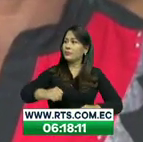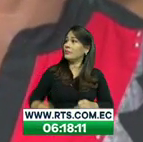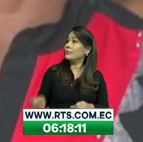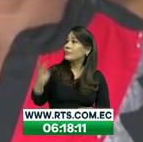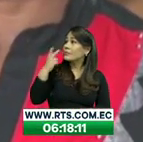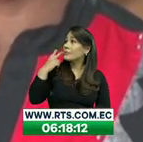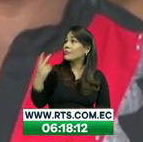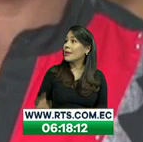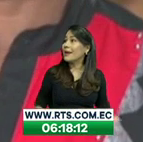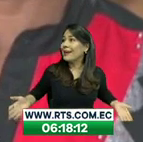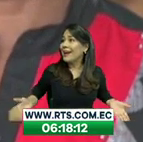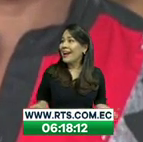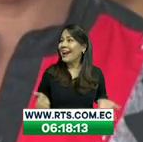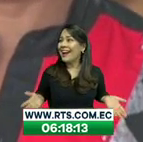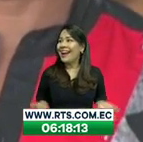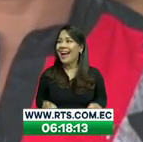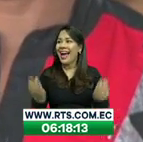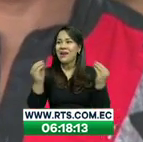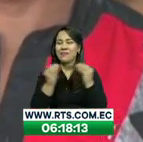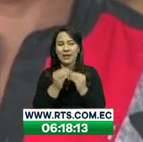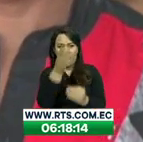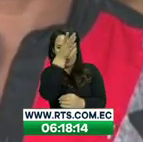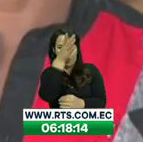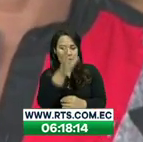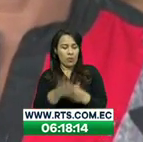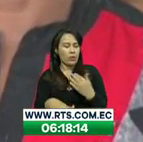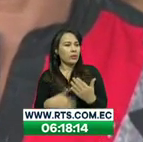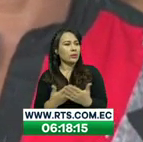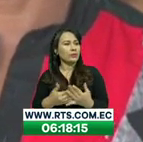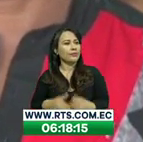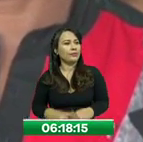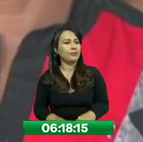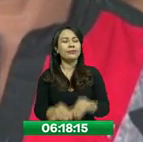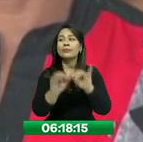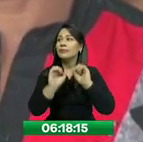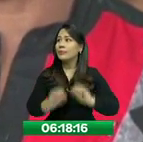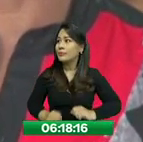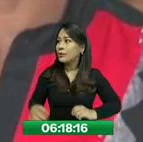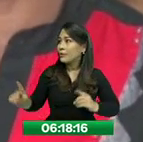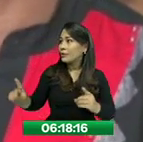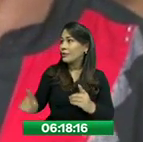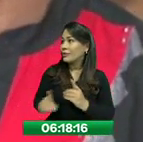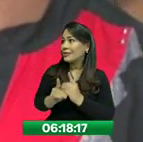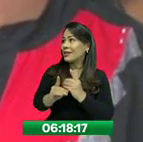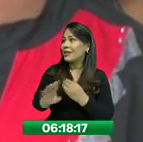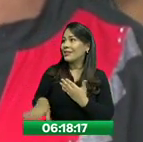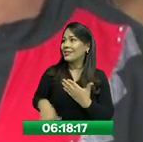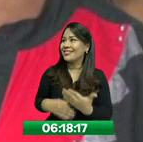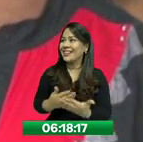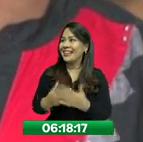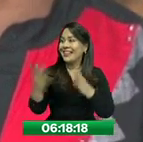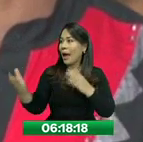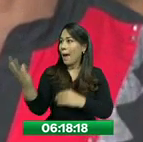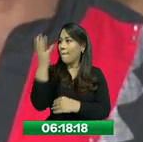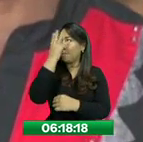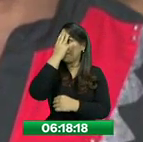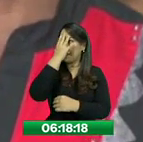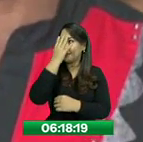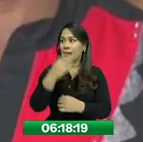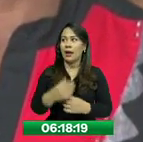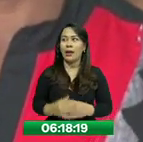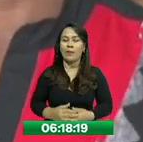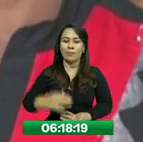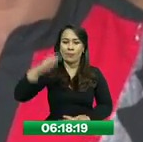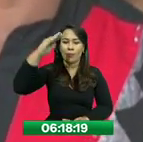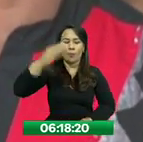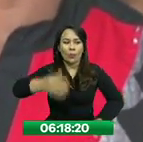por revitalizar la cultura afrochoteña. Aquí podemos encontrar lo que son máscaras, hacemos muñecas,